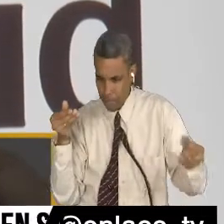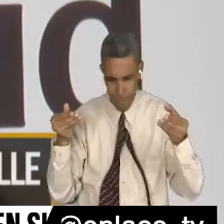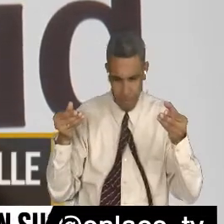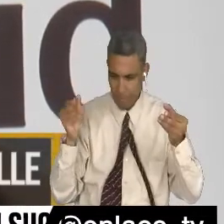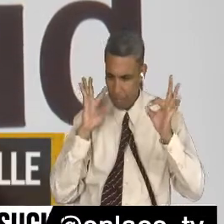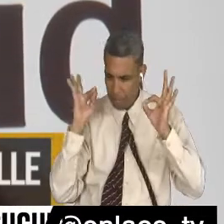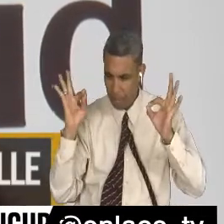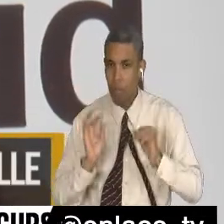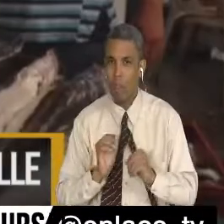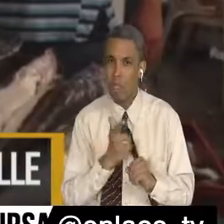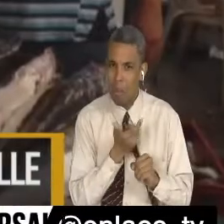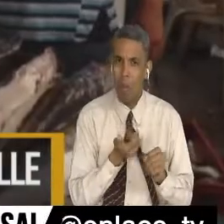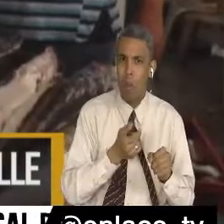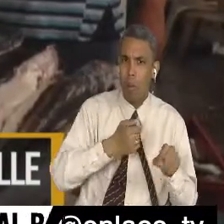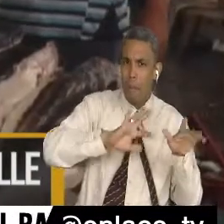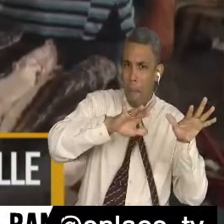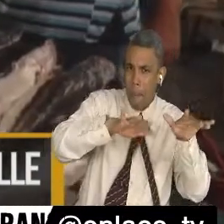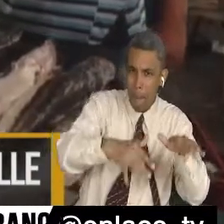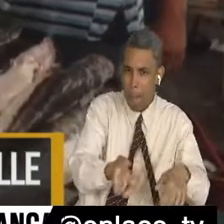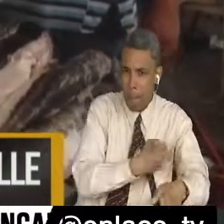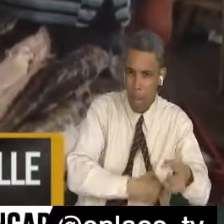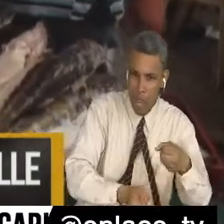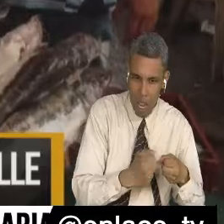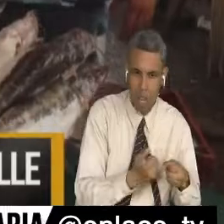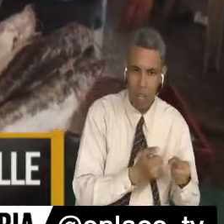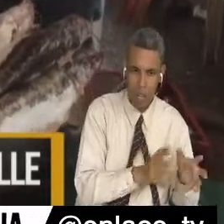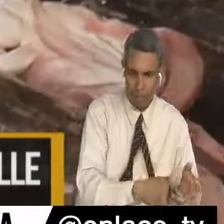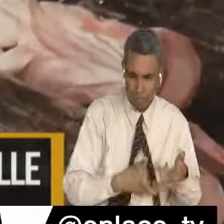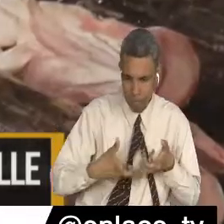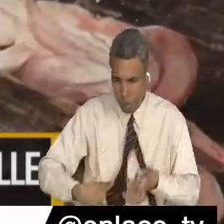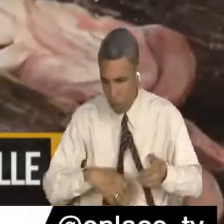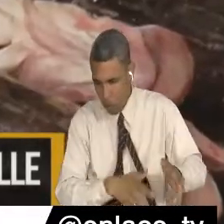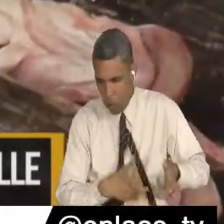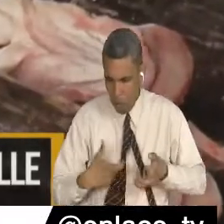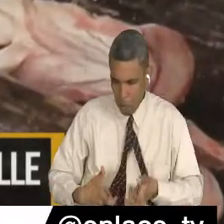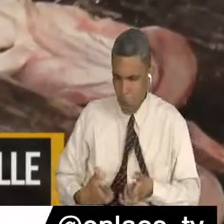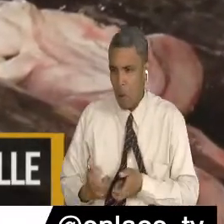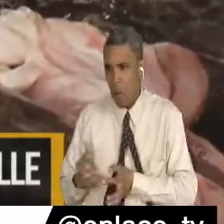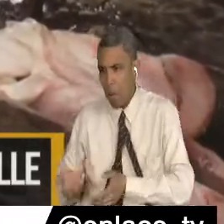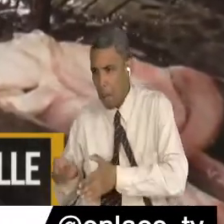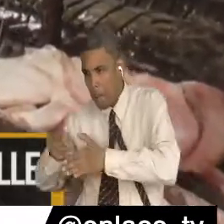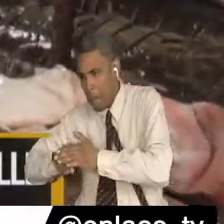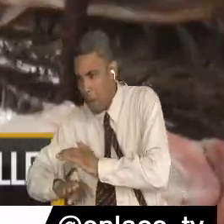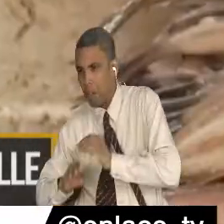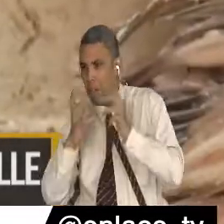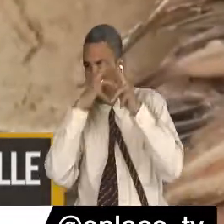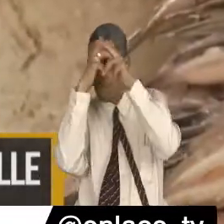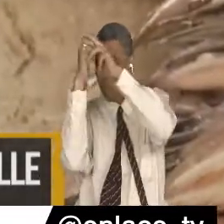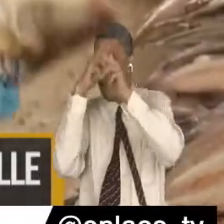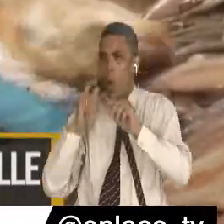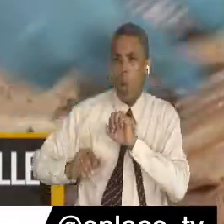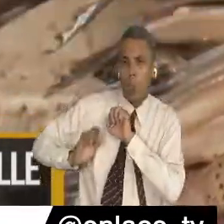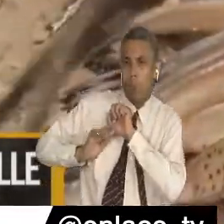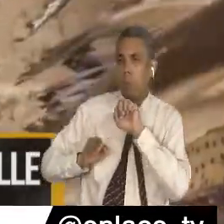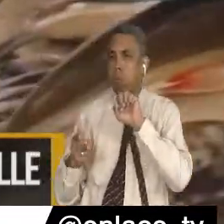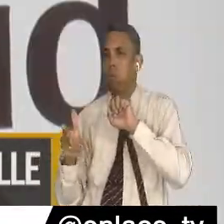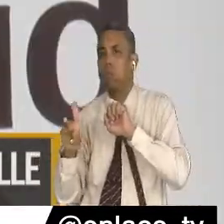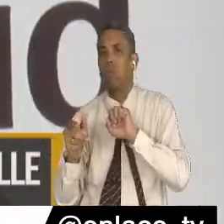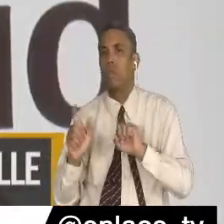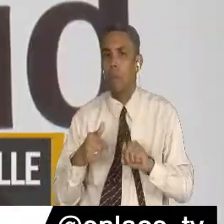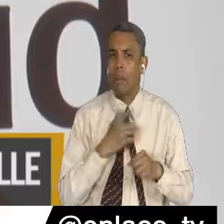sanitarias a los vehículos. La Secretaría Local de Salud con esto busca preparar a la ciudadanía, sobre todo en la época de Semana Santa que ya se